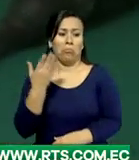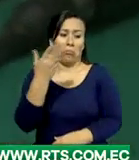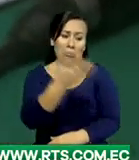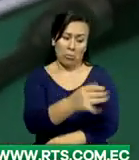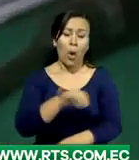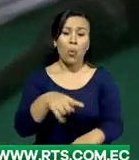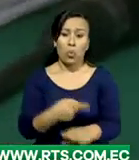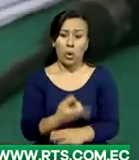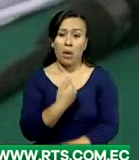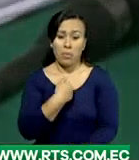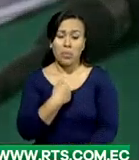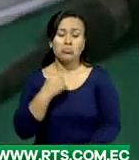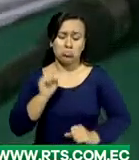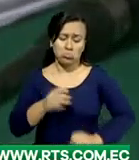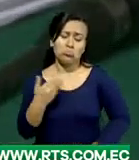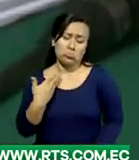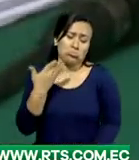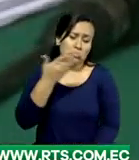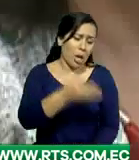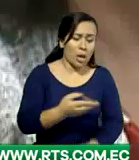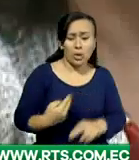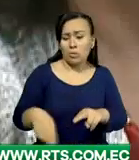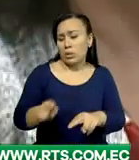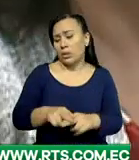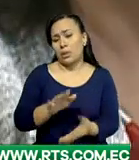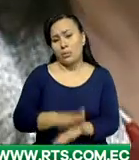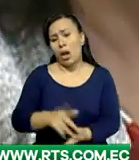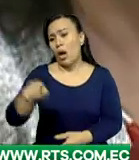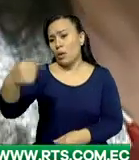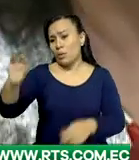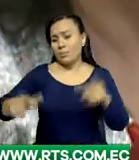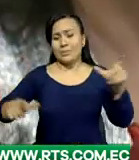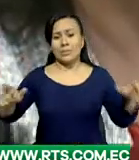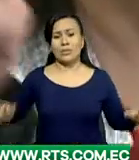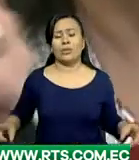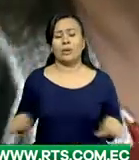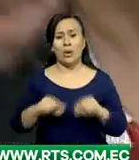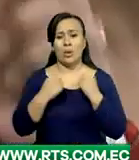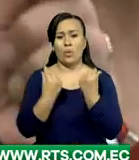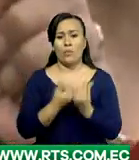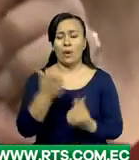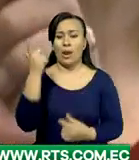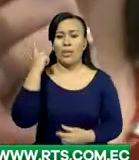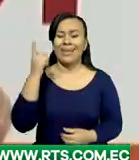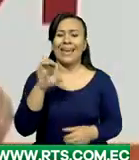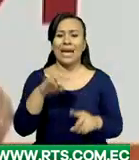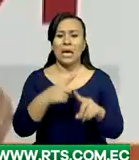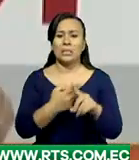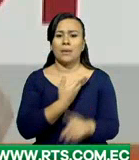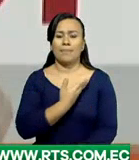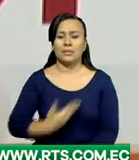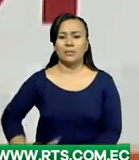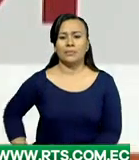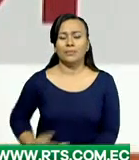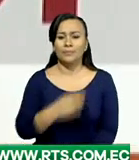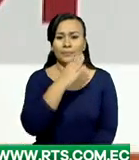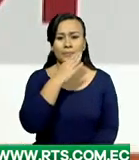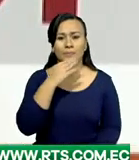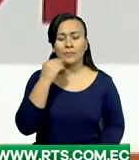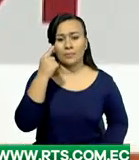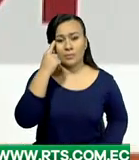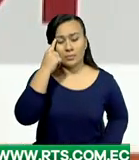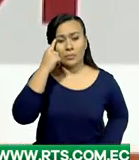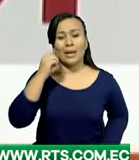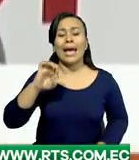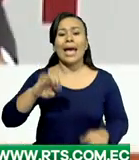los próximos días y a la que también deben acudir los ex máximos dirigentes del movimiento, entre ellos el expresidente Rafael Correa y Jorge Glass.